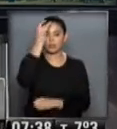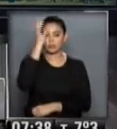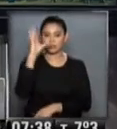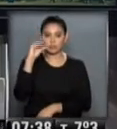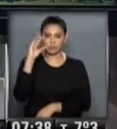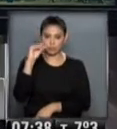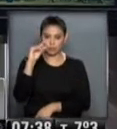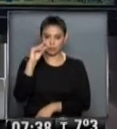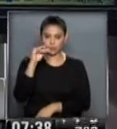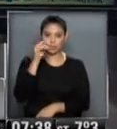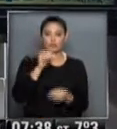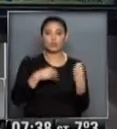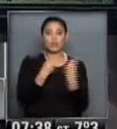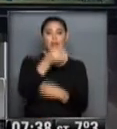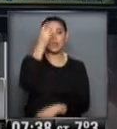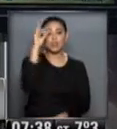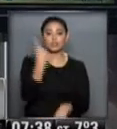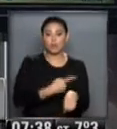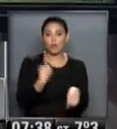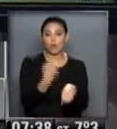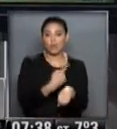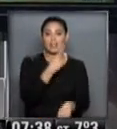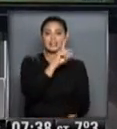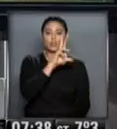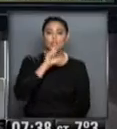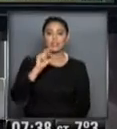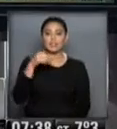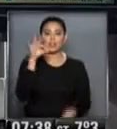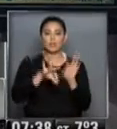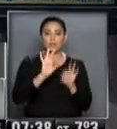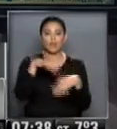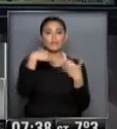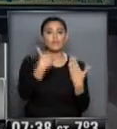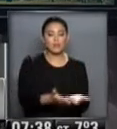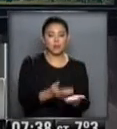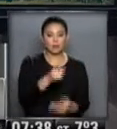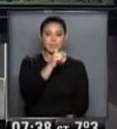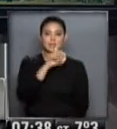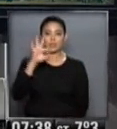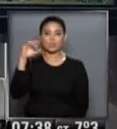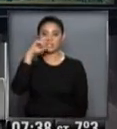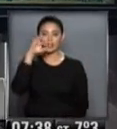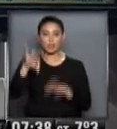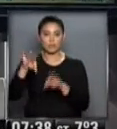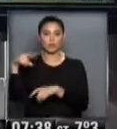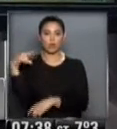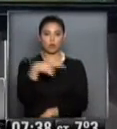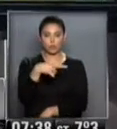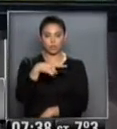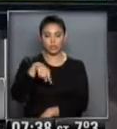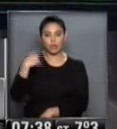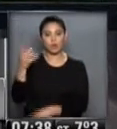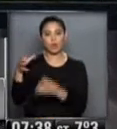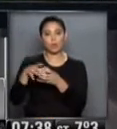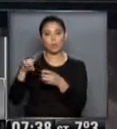debate, 130 votos a favor, el Frente para la Victoria más sus aliados, 107 votos en contra por parte